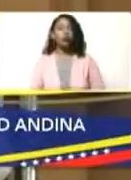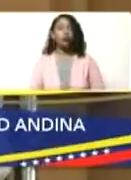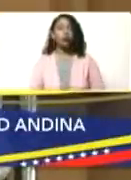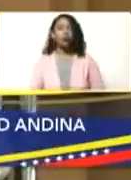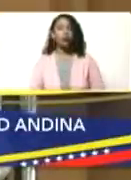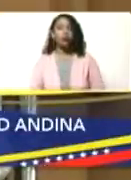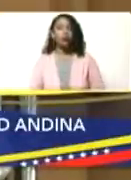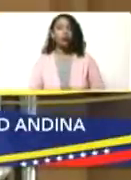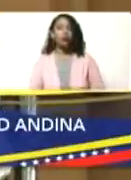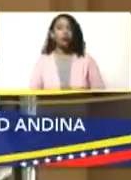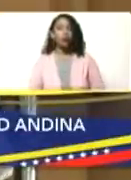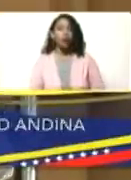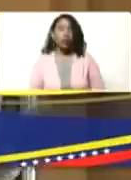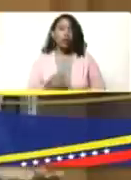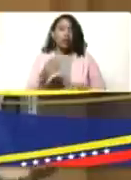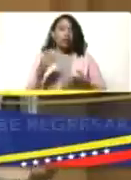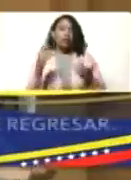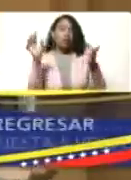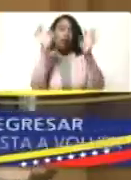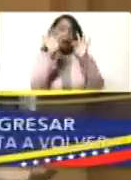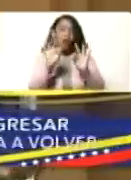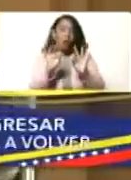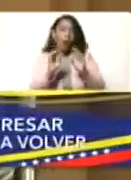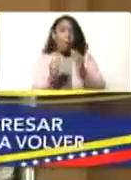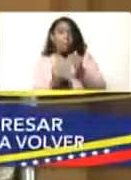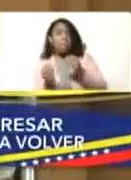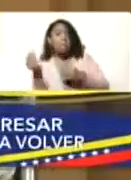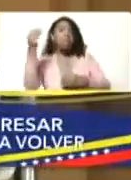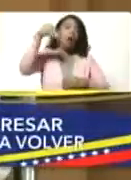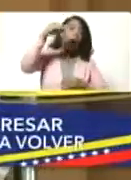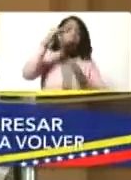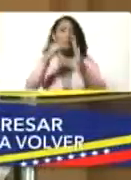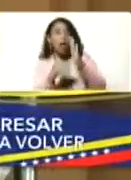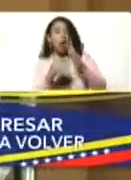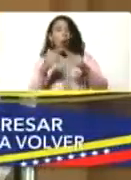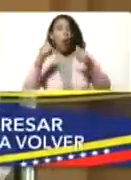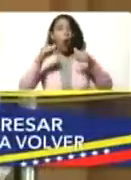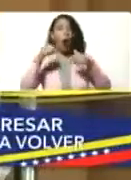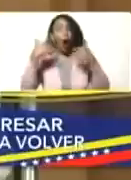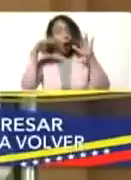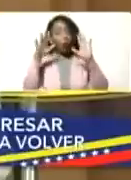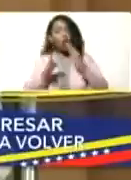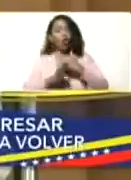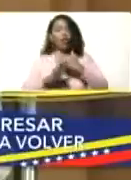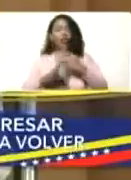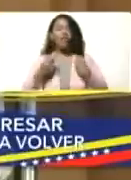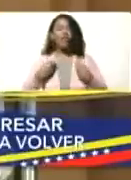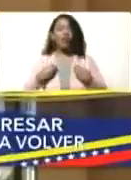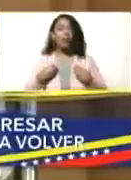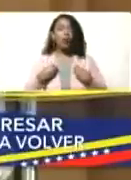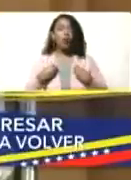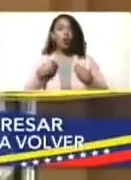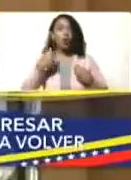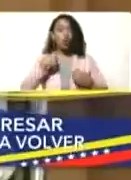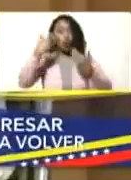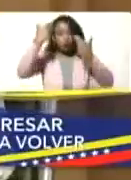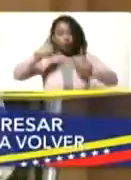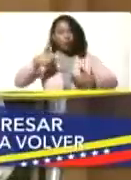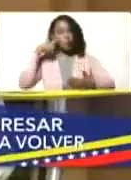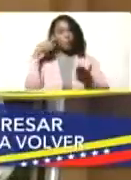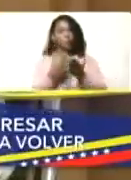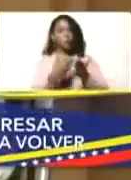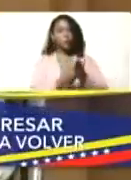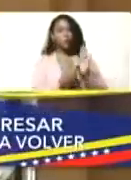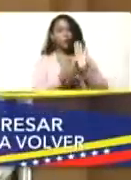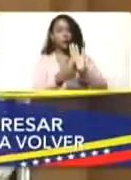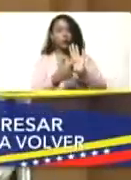Fase con sus más, fase con sus menos, que aún hoy vivimos. Yo soy incluso una demostración